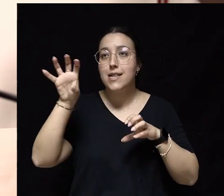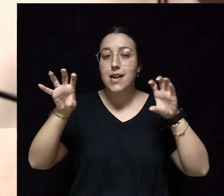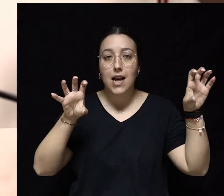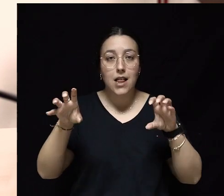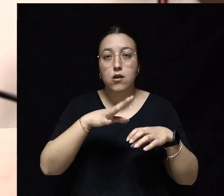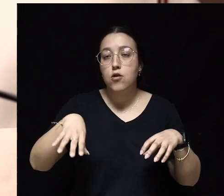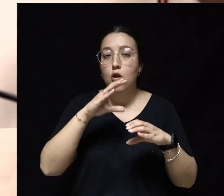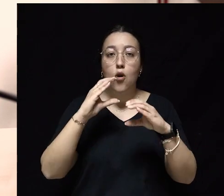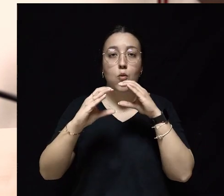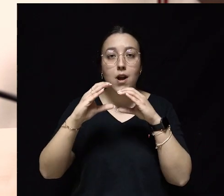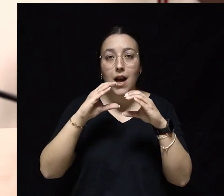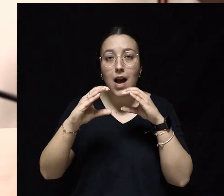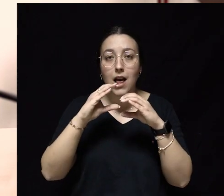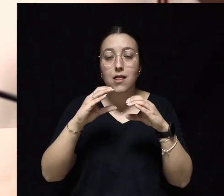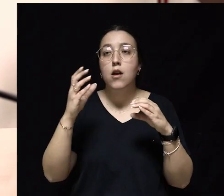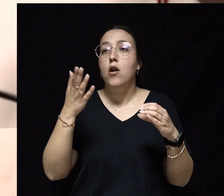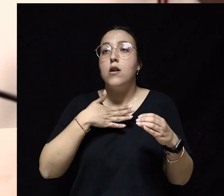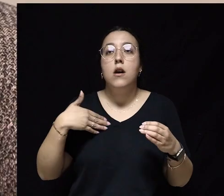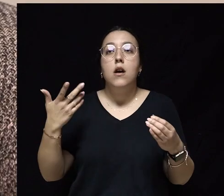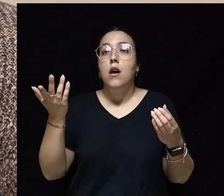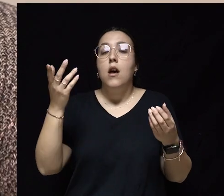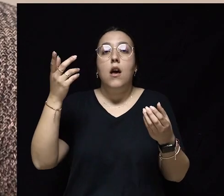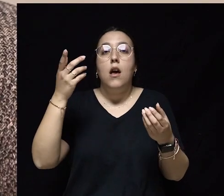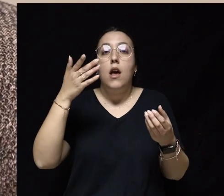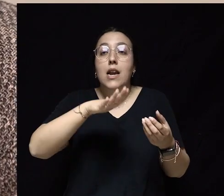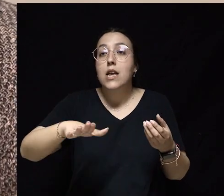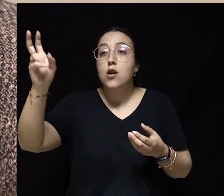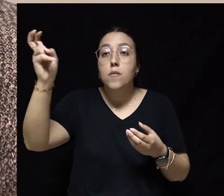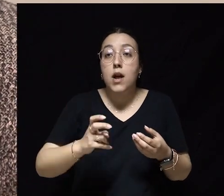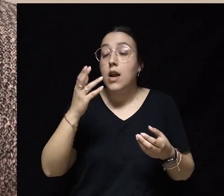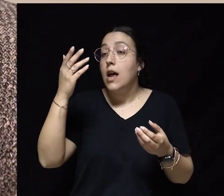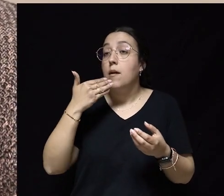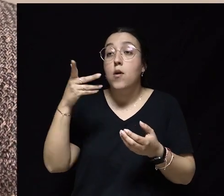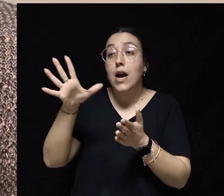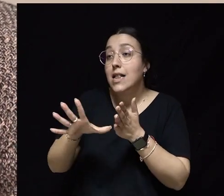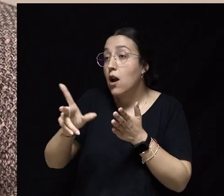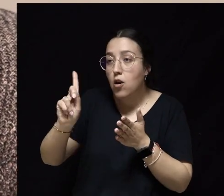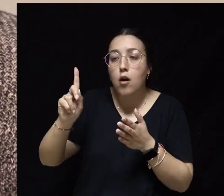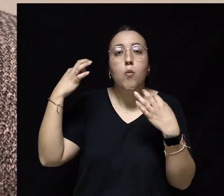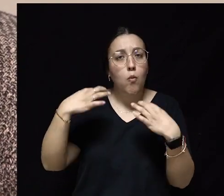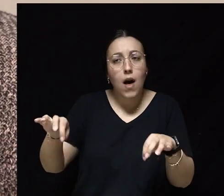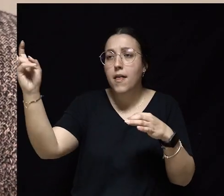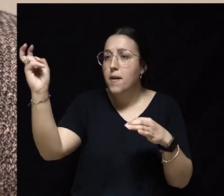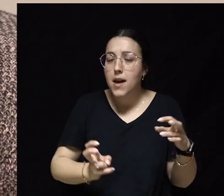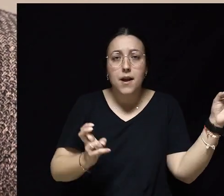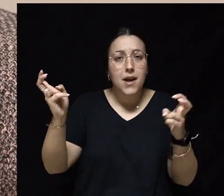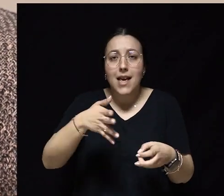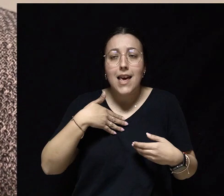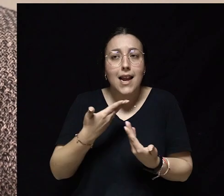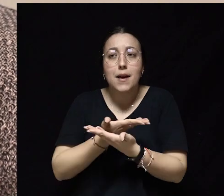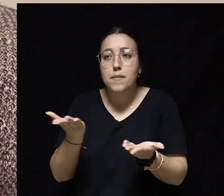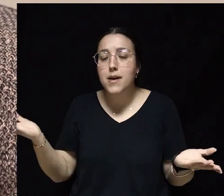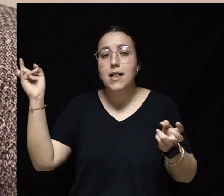claustro intentamos que eso no exista, es decir, intentamos aceptar a cualquier alumno que pueda venir al